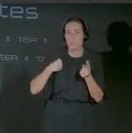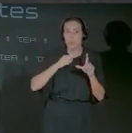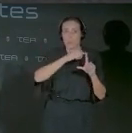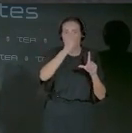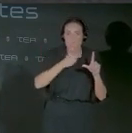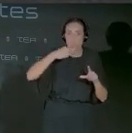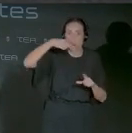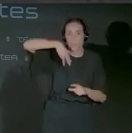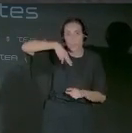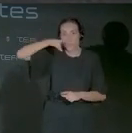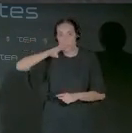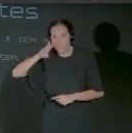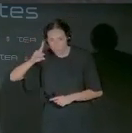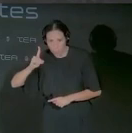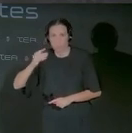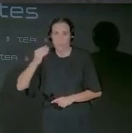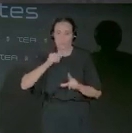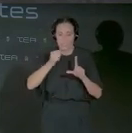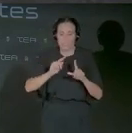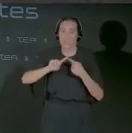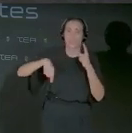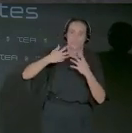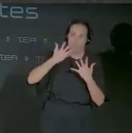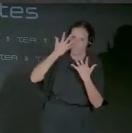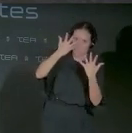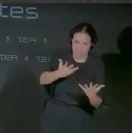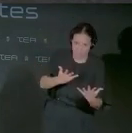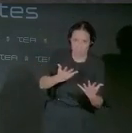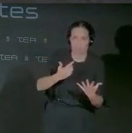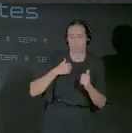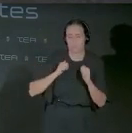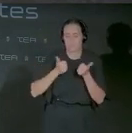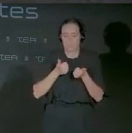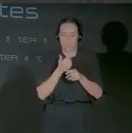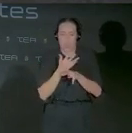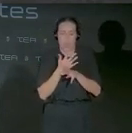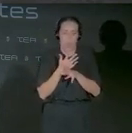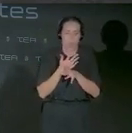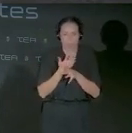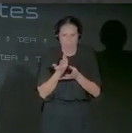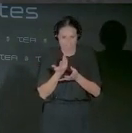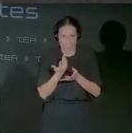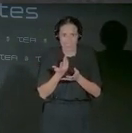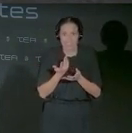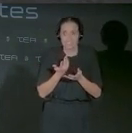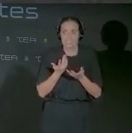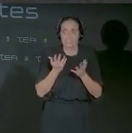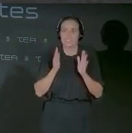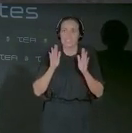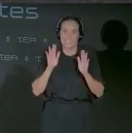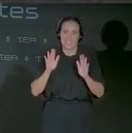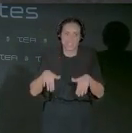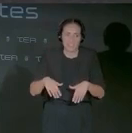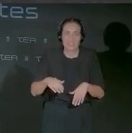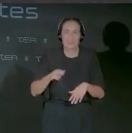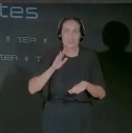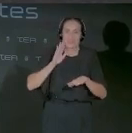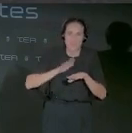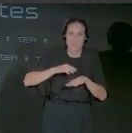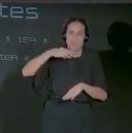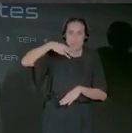and I didn't graduate because of the MUD games. However, I did did learn to program a C-like language